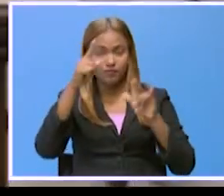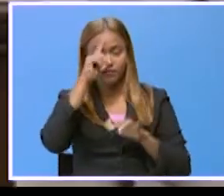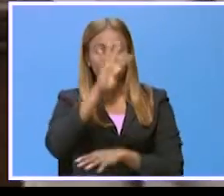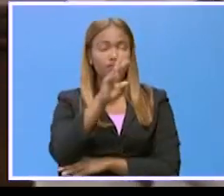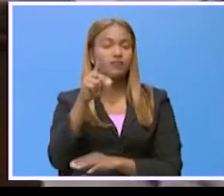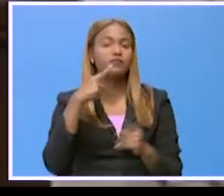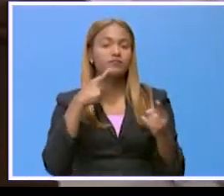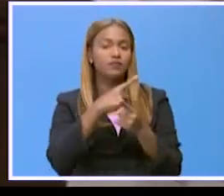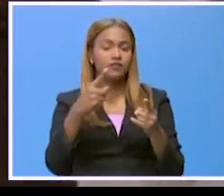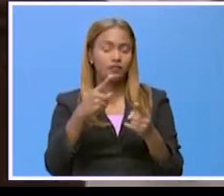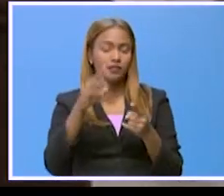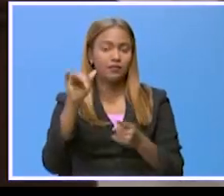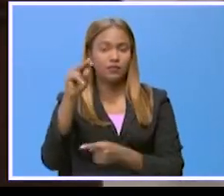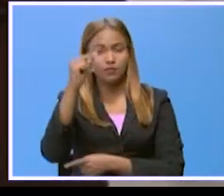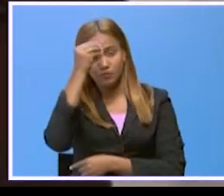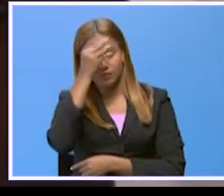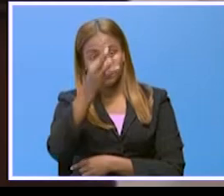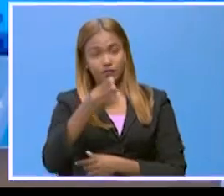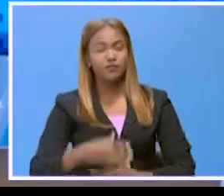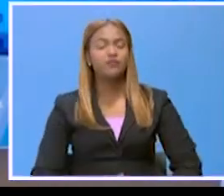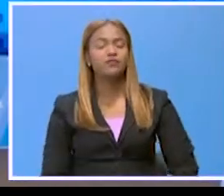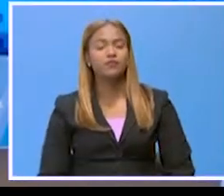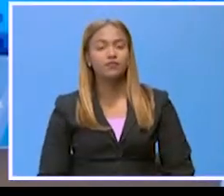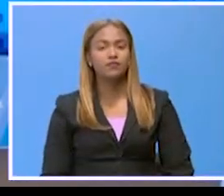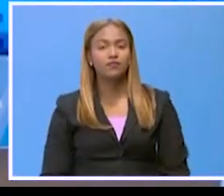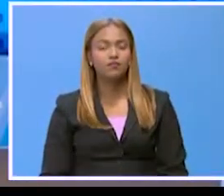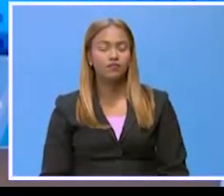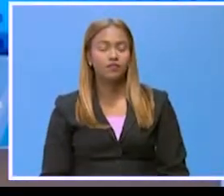4r de noticias melvin gómez